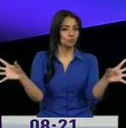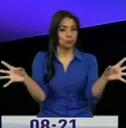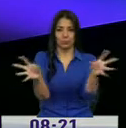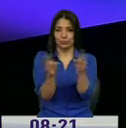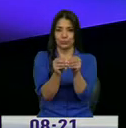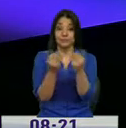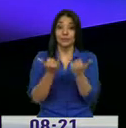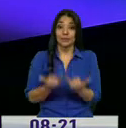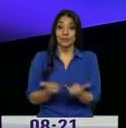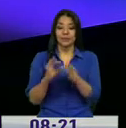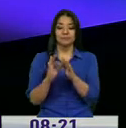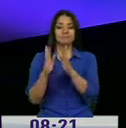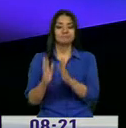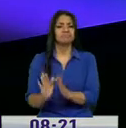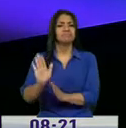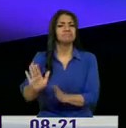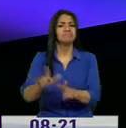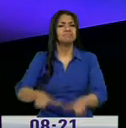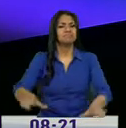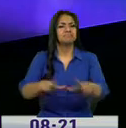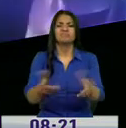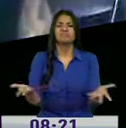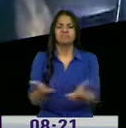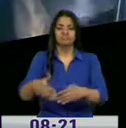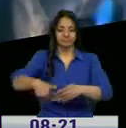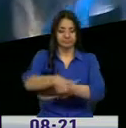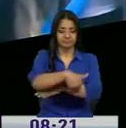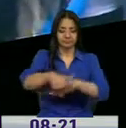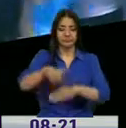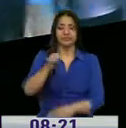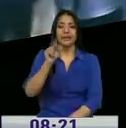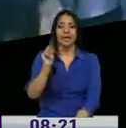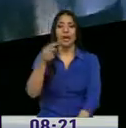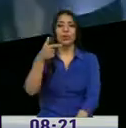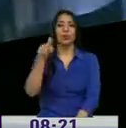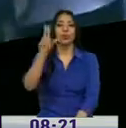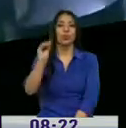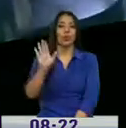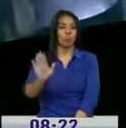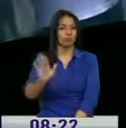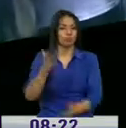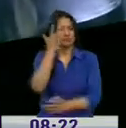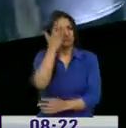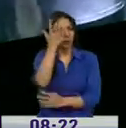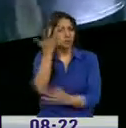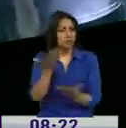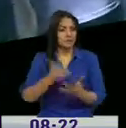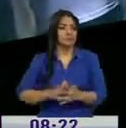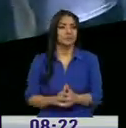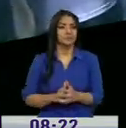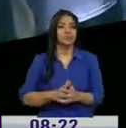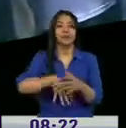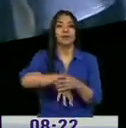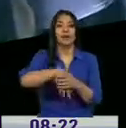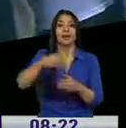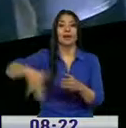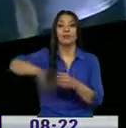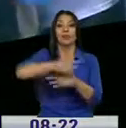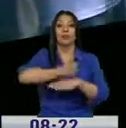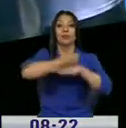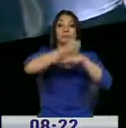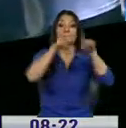Ahora vamos con Andrea Orbe, está en la avenida Alonso de Angulo y Cristóbal Tenorio. ¿Por qué está ahí? Porque en los exteriores de la Cámara de